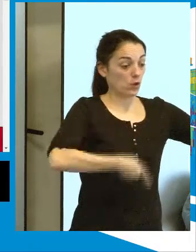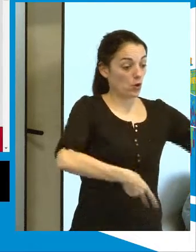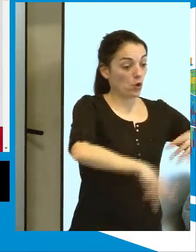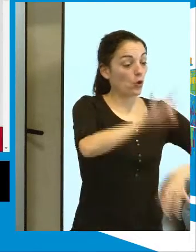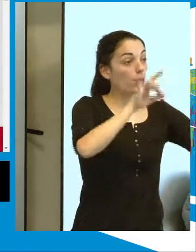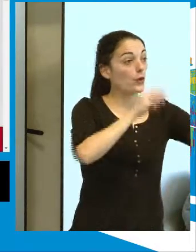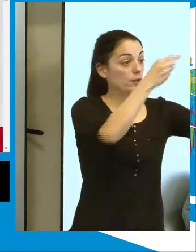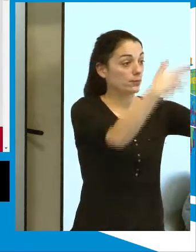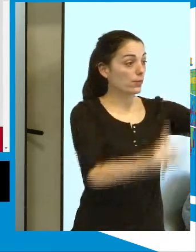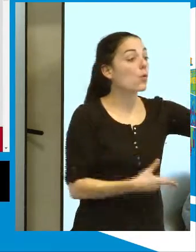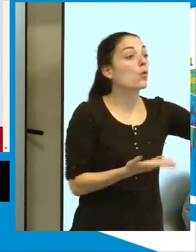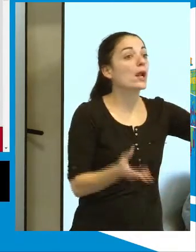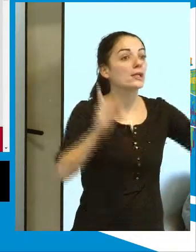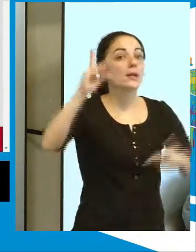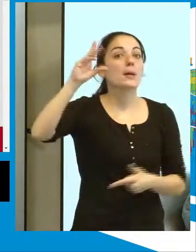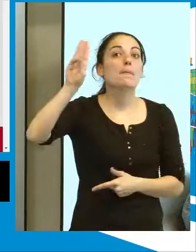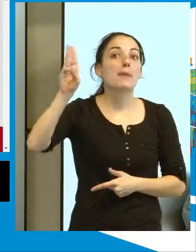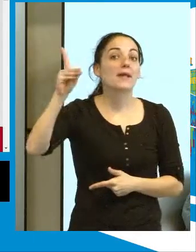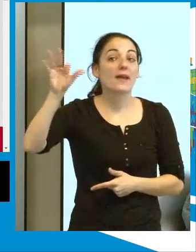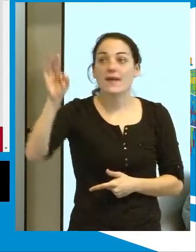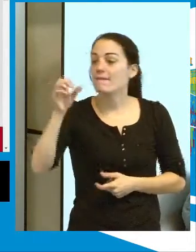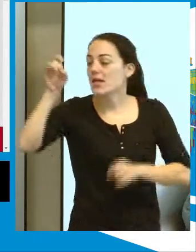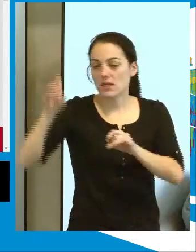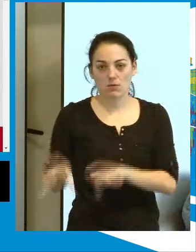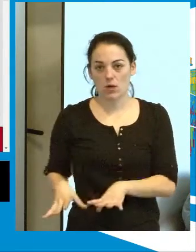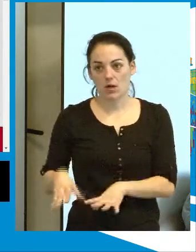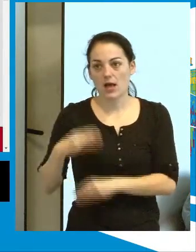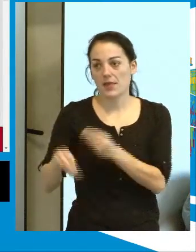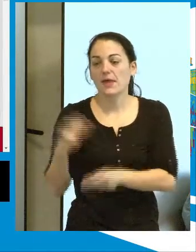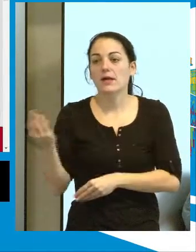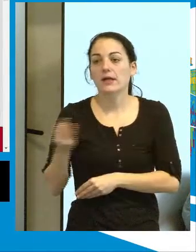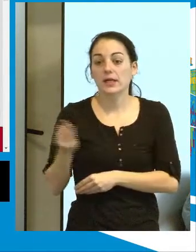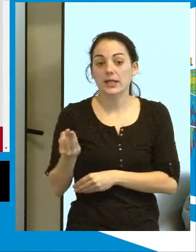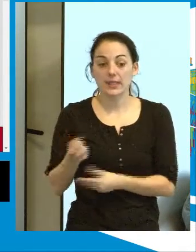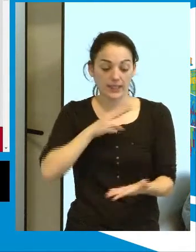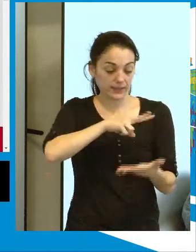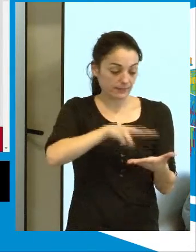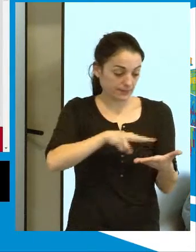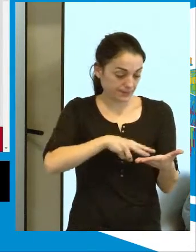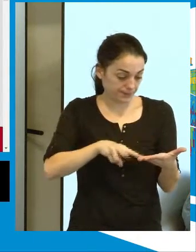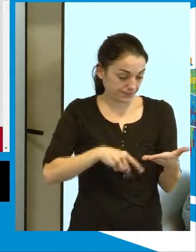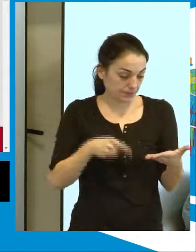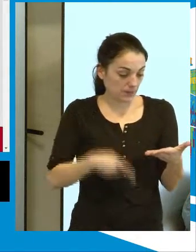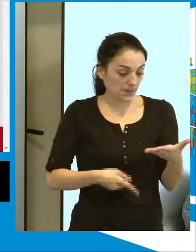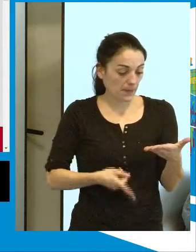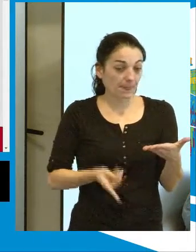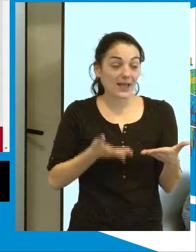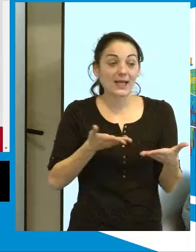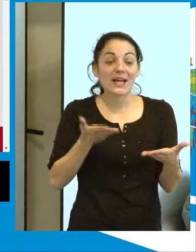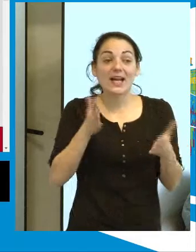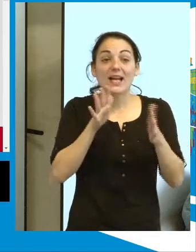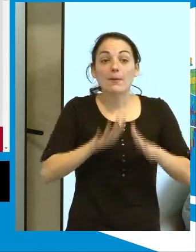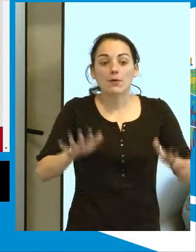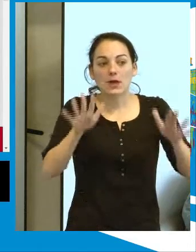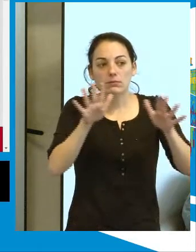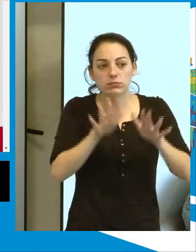tenemos, ¿no? Si encontramos un PDF, lo mismo. ¿Qué podemos hacer? La lectura de contenidos, como os he comentado antes, podemos bajar la velocidad cuando estamos